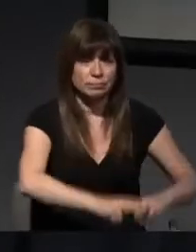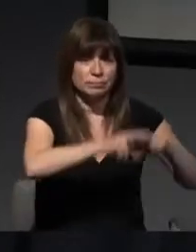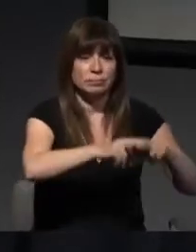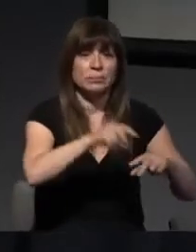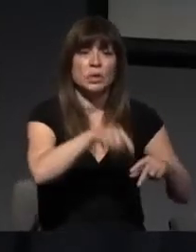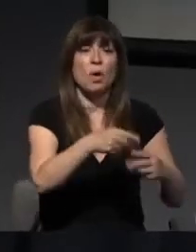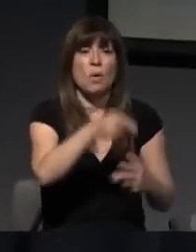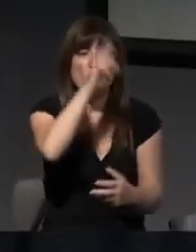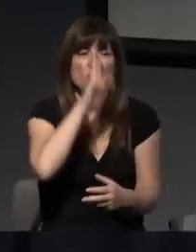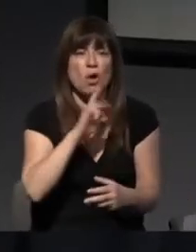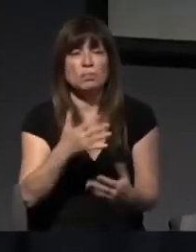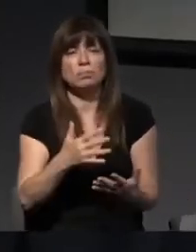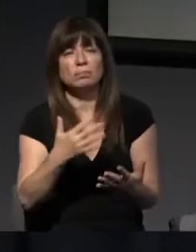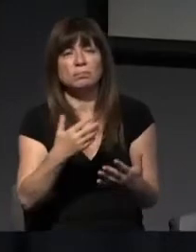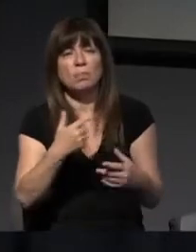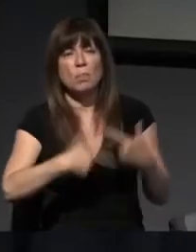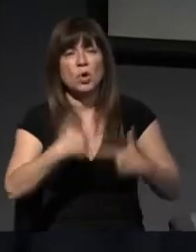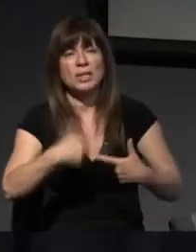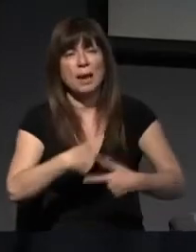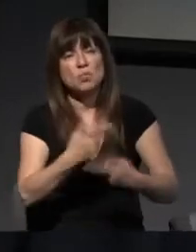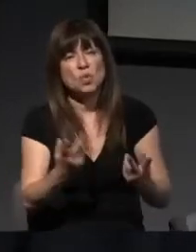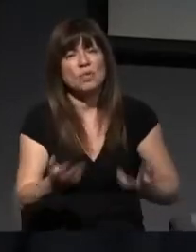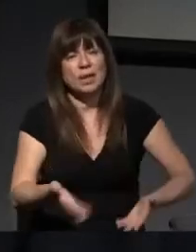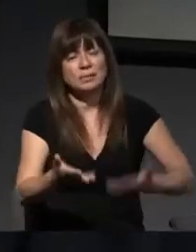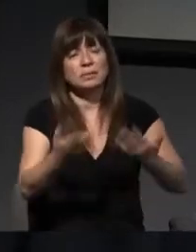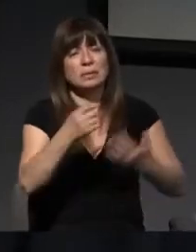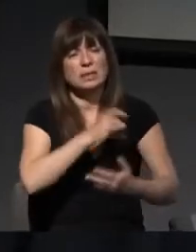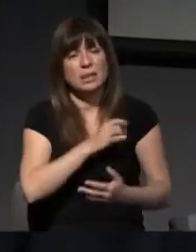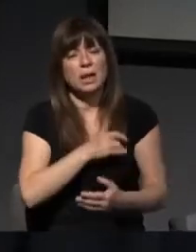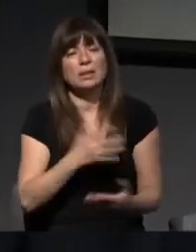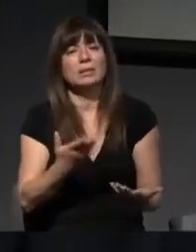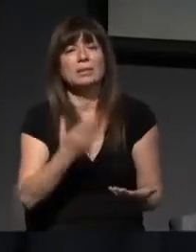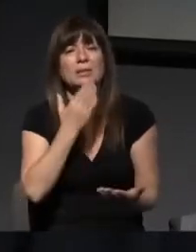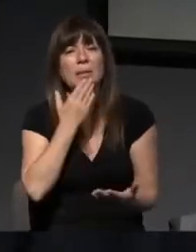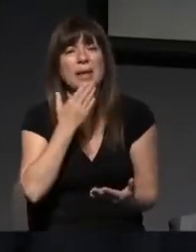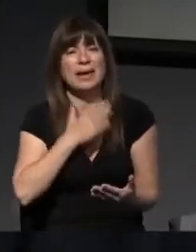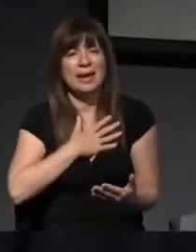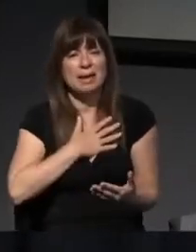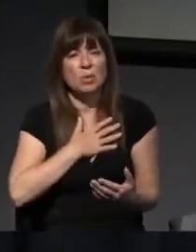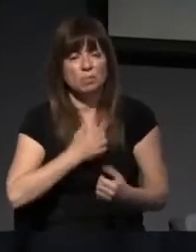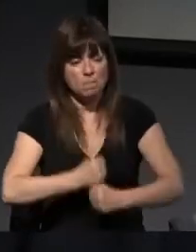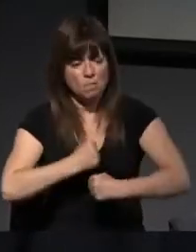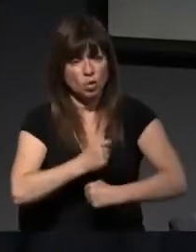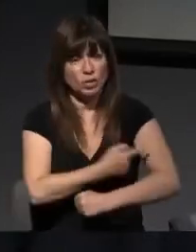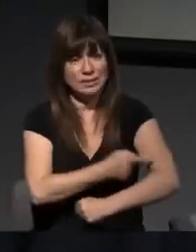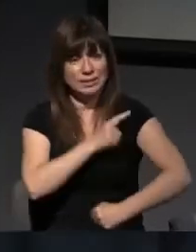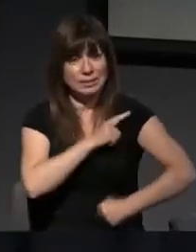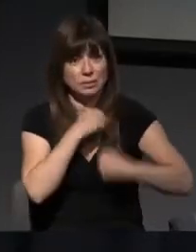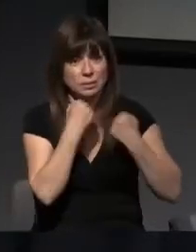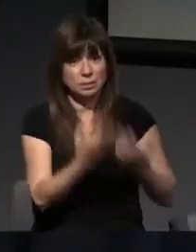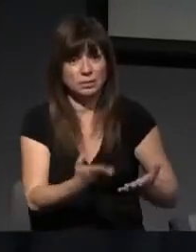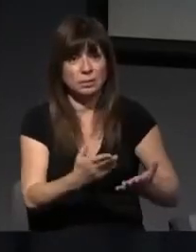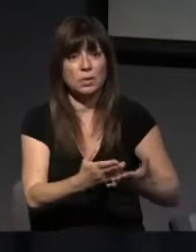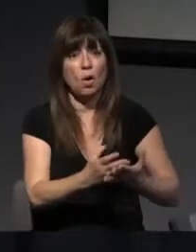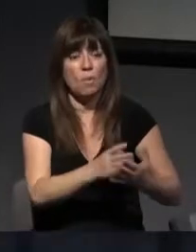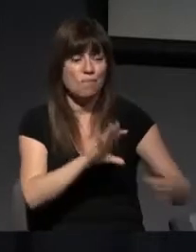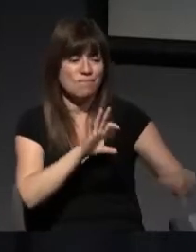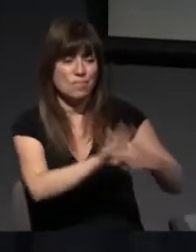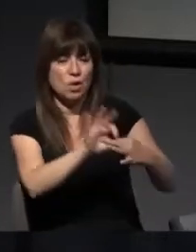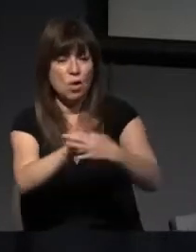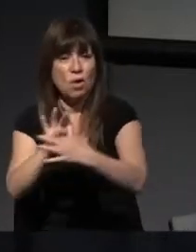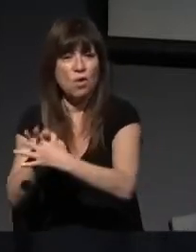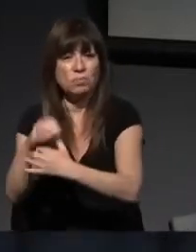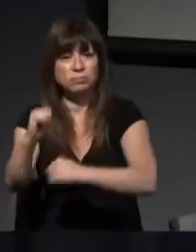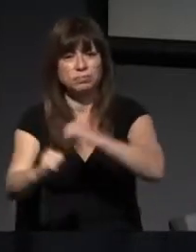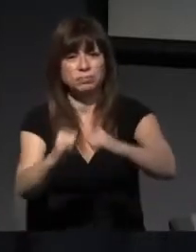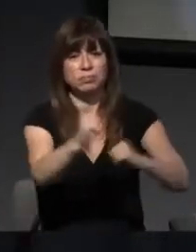nuestro rol tradicional de promover buenas políticas públicas para Chile, también hemos querido potenciar este otro rol, siendo una plataforma que conecta a muchas empresas,